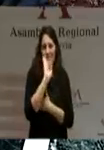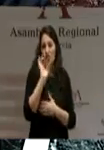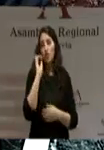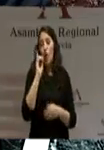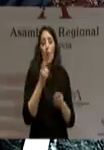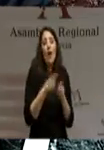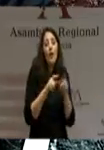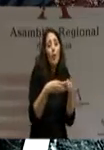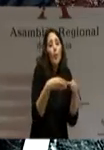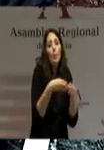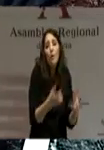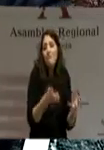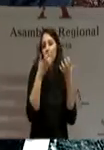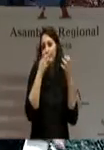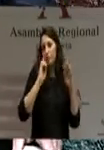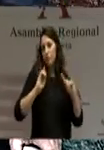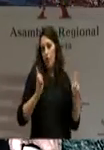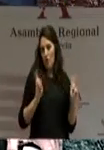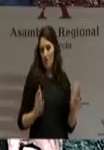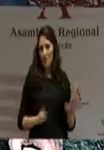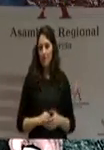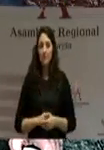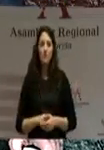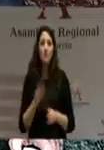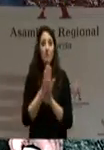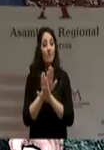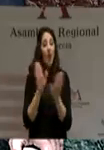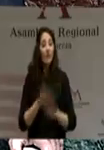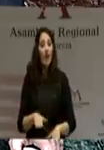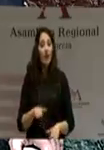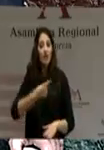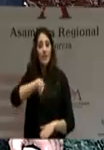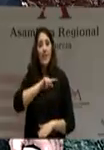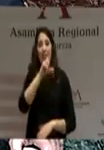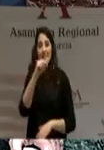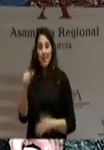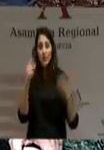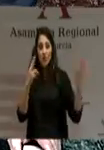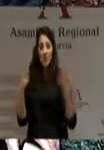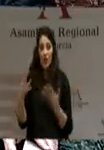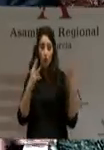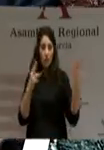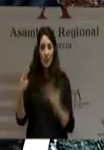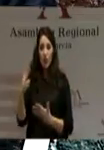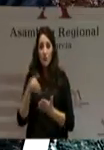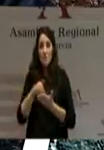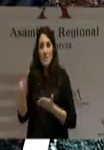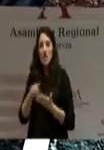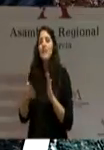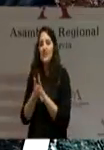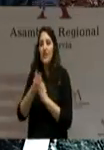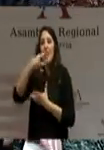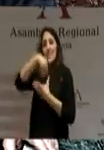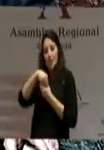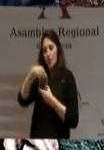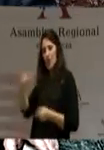unos pocos. Y, finalmente, nos encontramos con 182 millones que computarán como déficit y deuda pública,